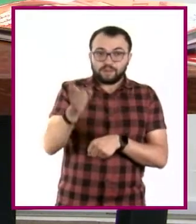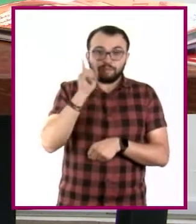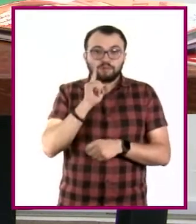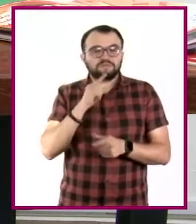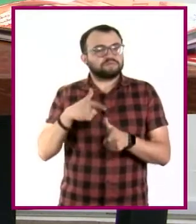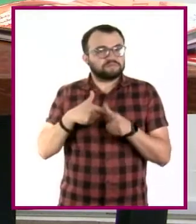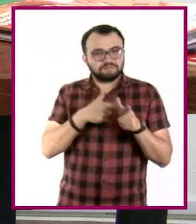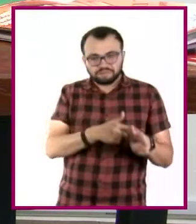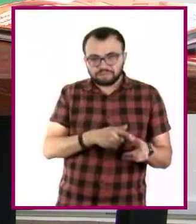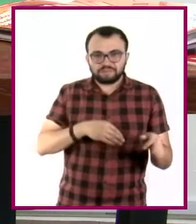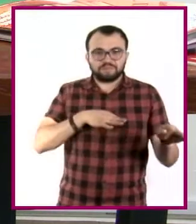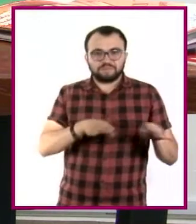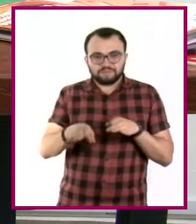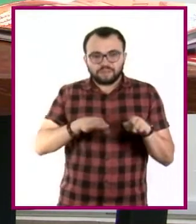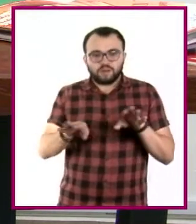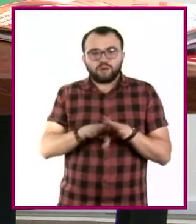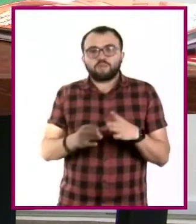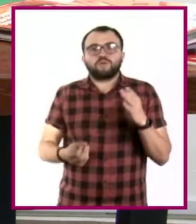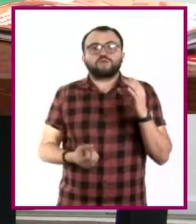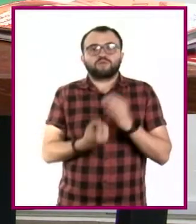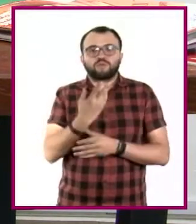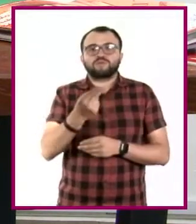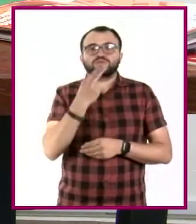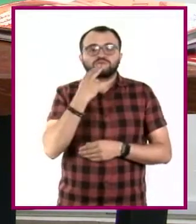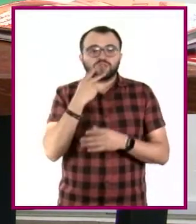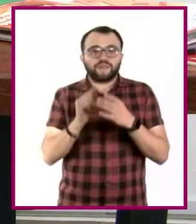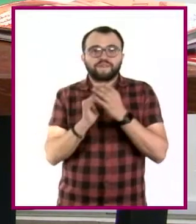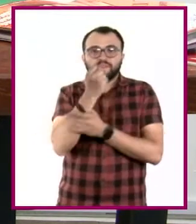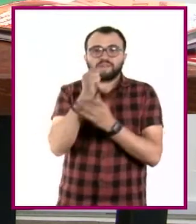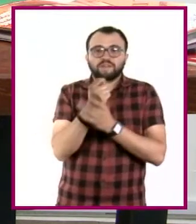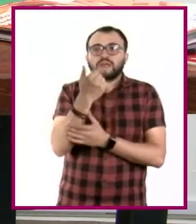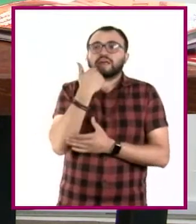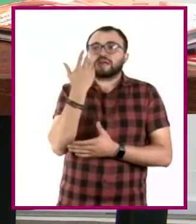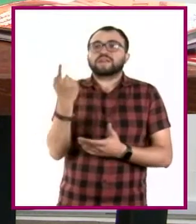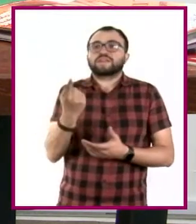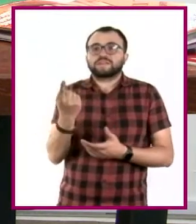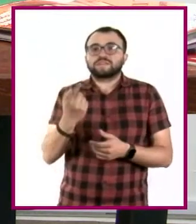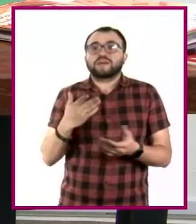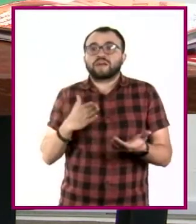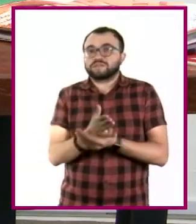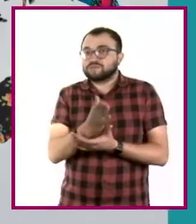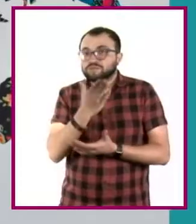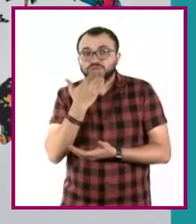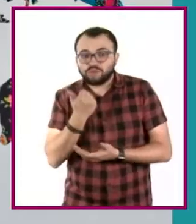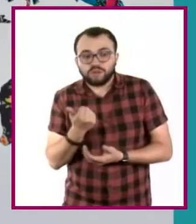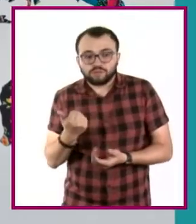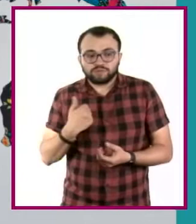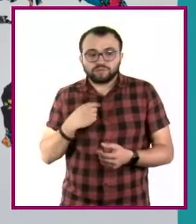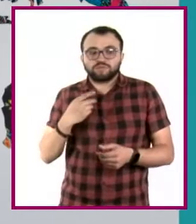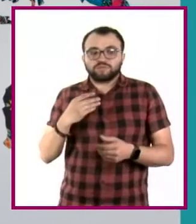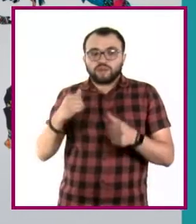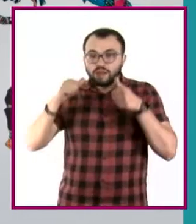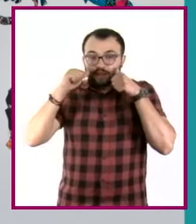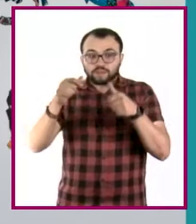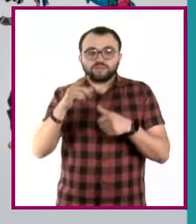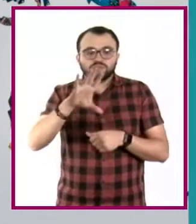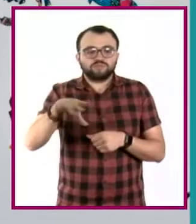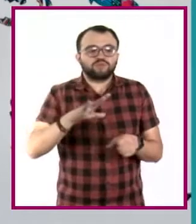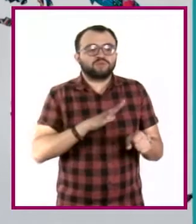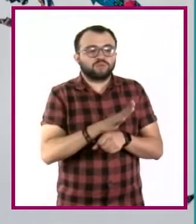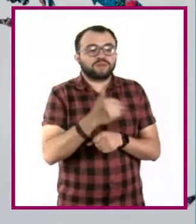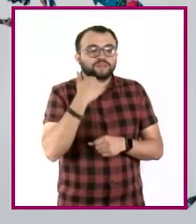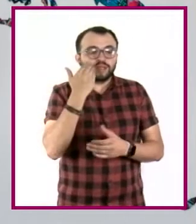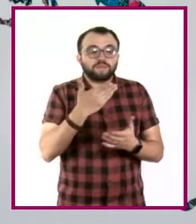continuó su labor adaptándose al uso de tecnologías para dar servicio a quienes carecían de todo tipo de acceso. Lo que ella busca es promover